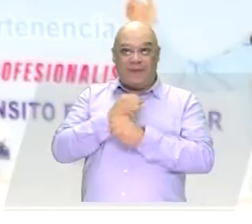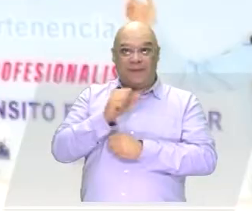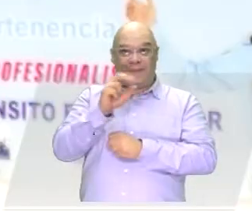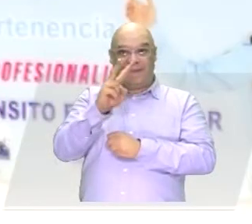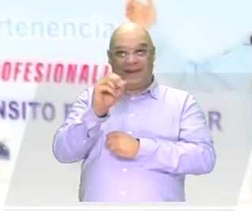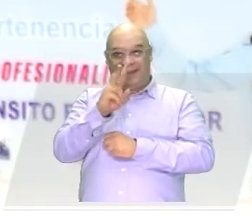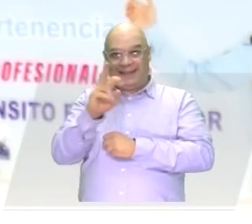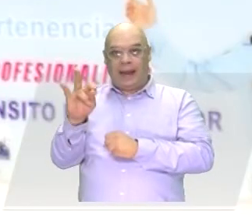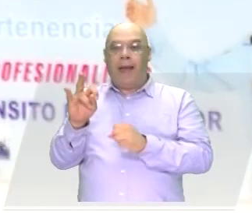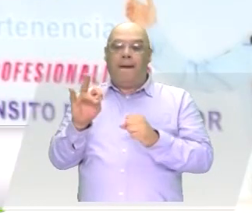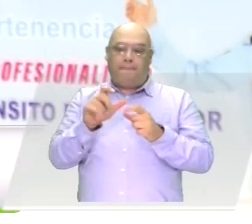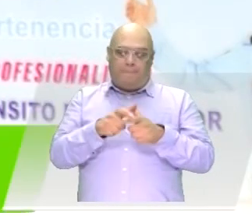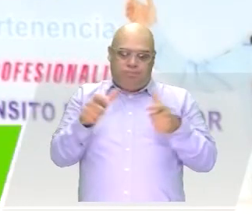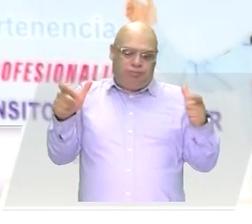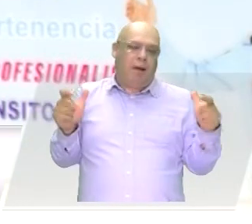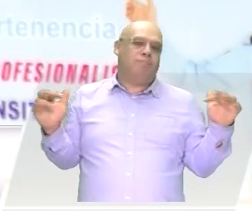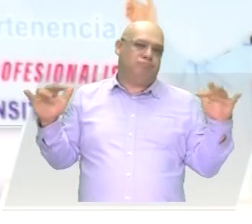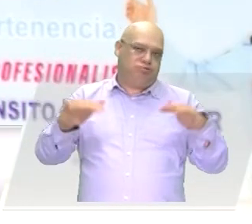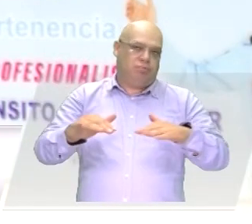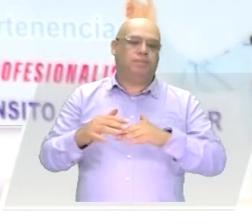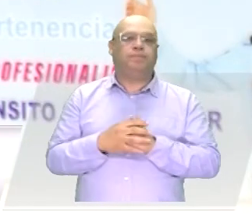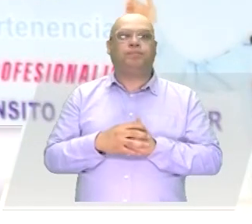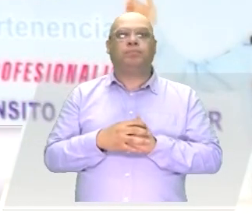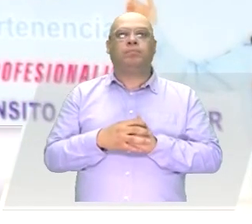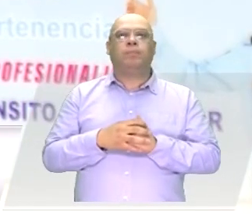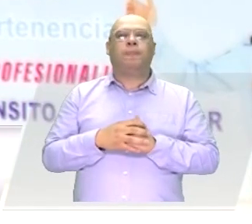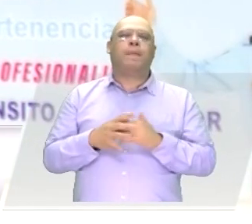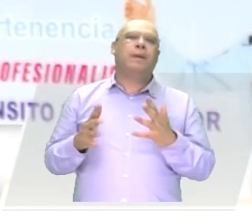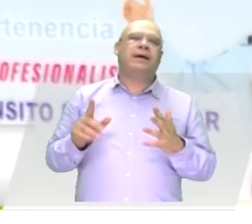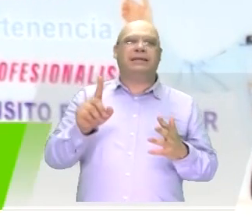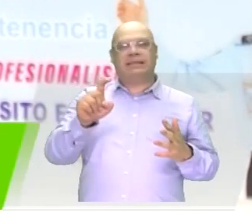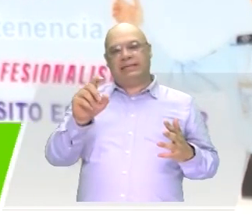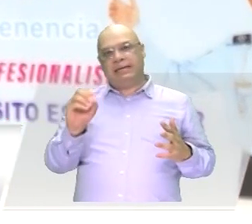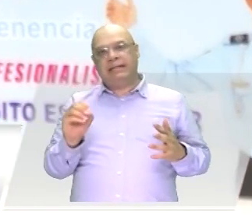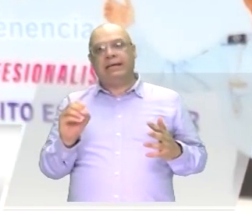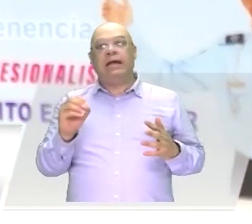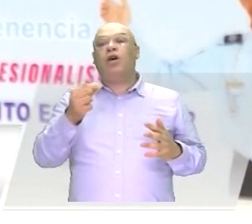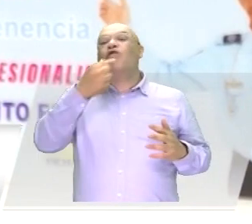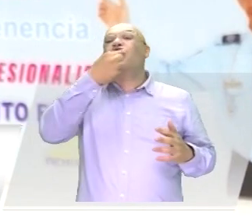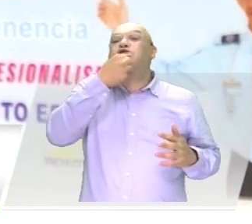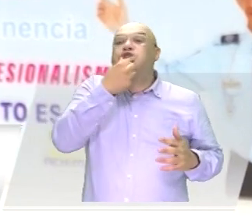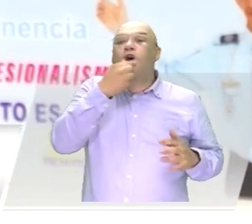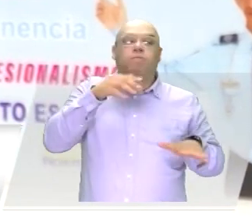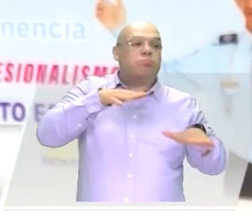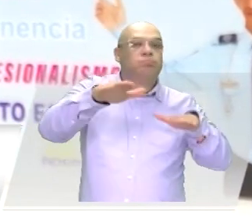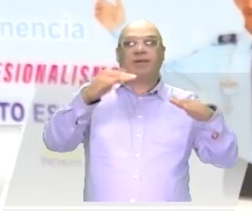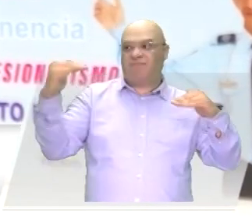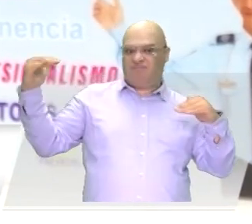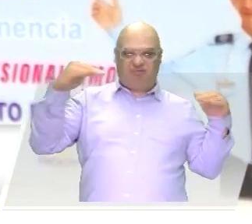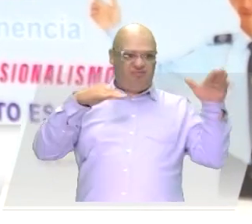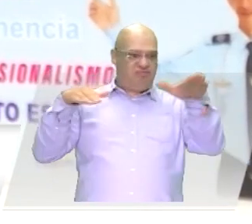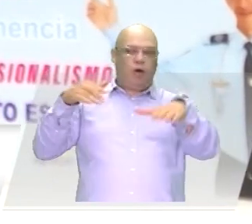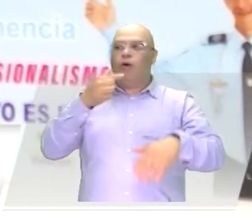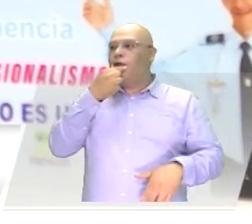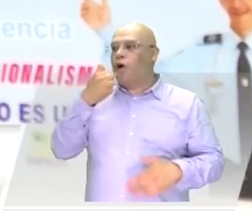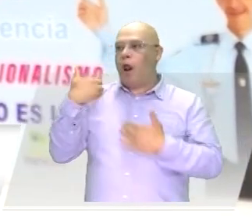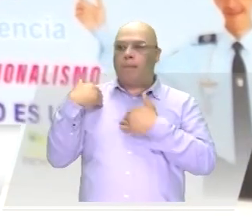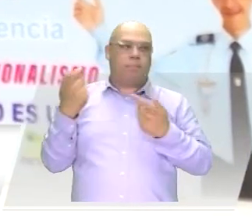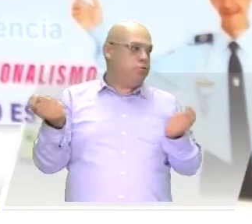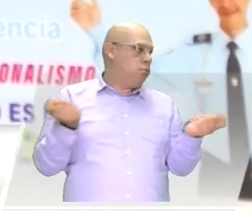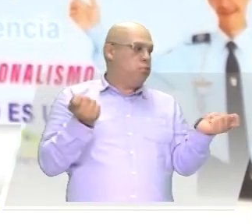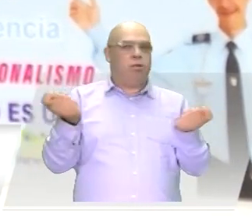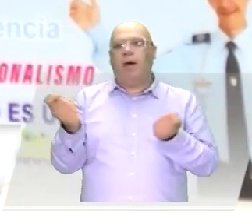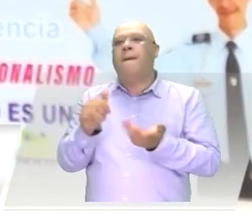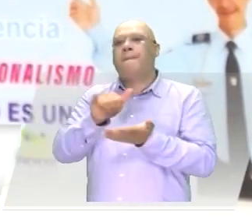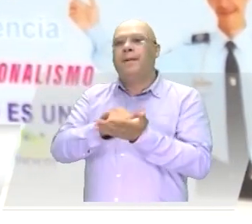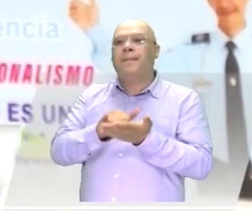viajeros. Tendremos aproximadamente por día unos 60, 70 agentes de tránsito para atender el retorno, es decir, para atender la